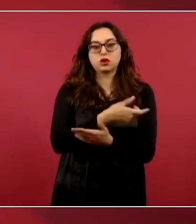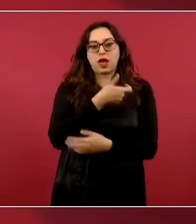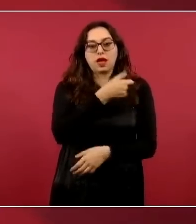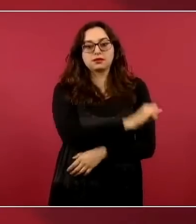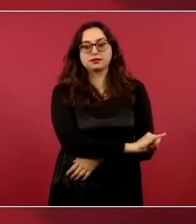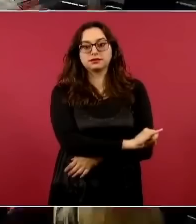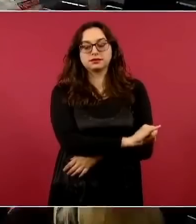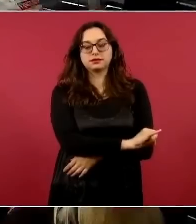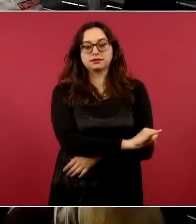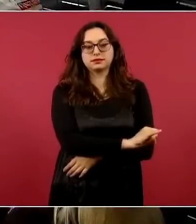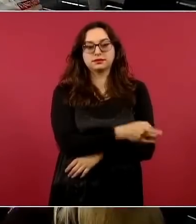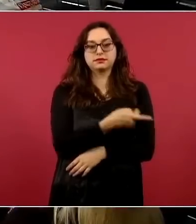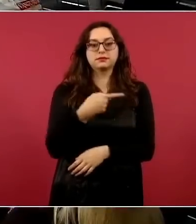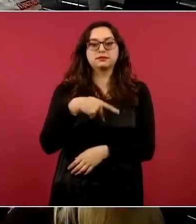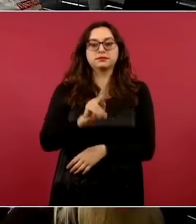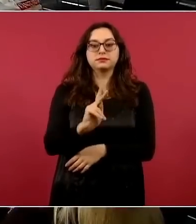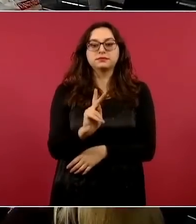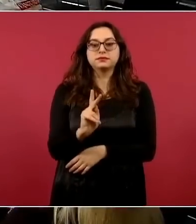Pero